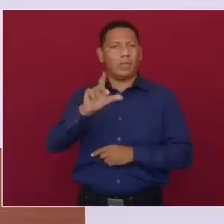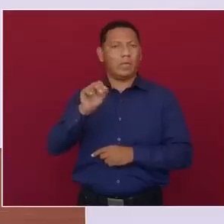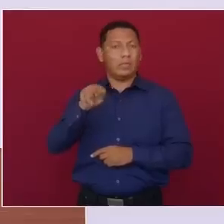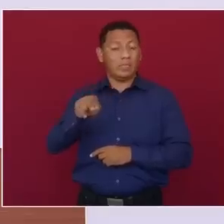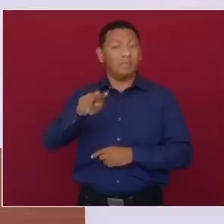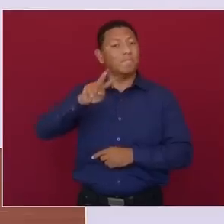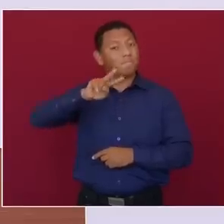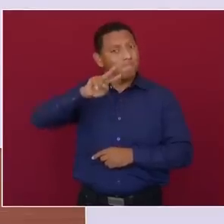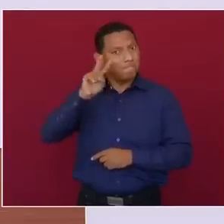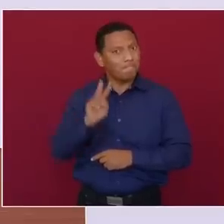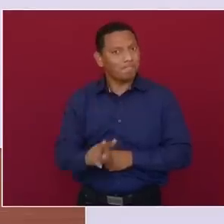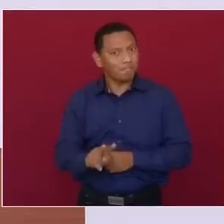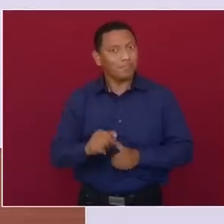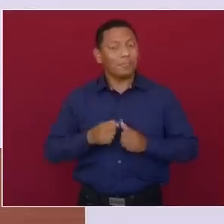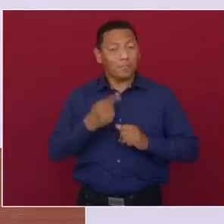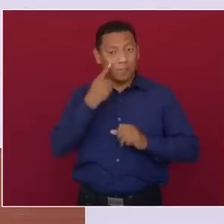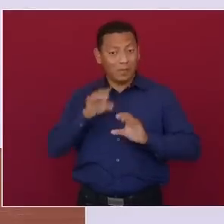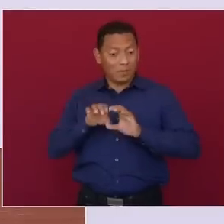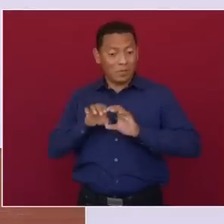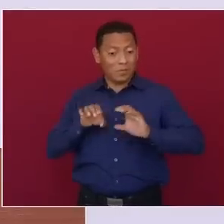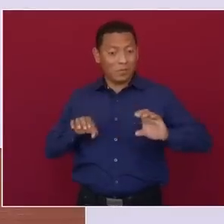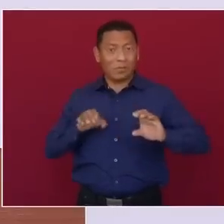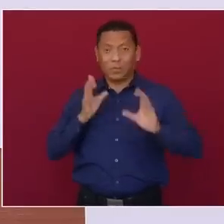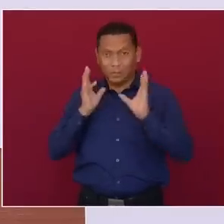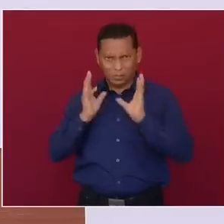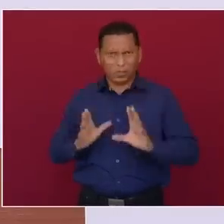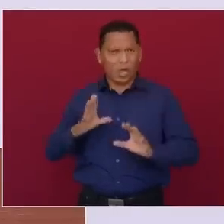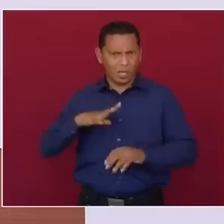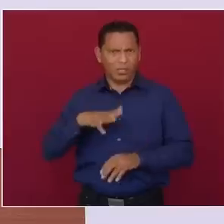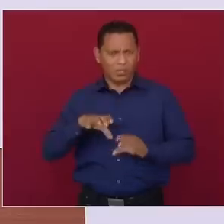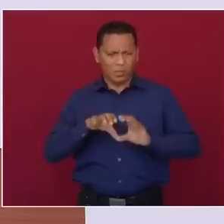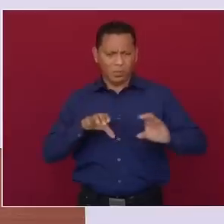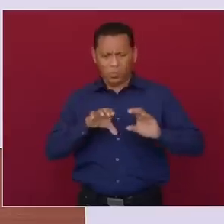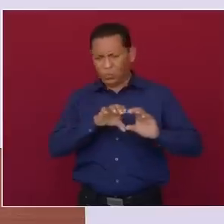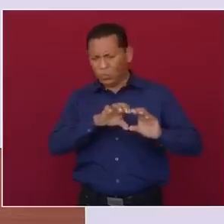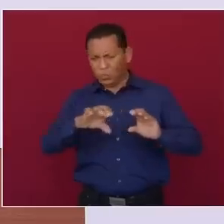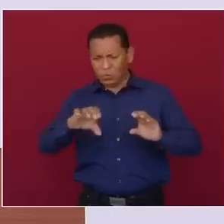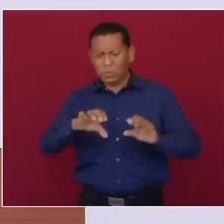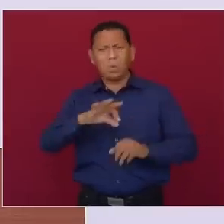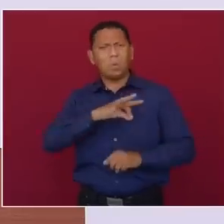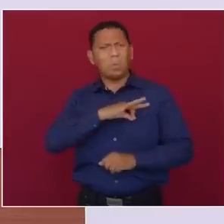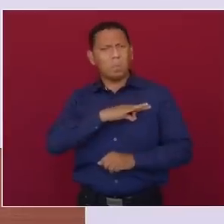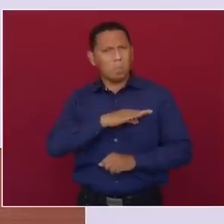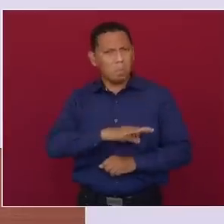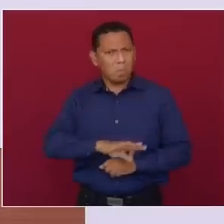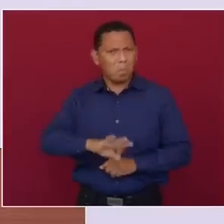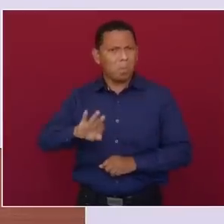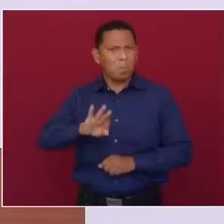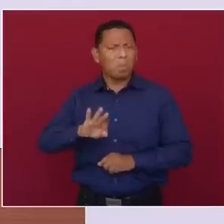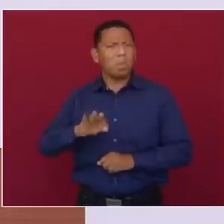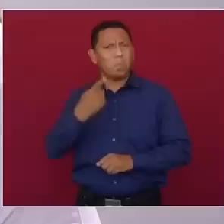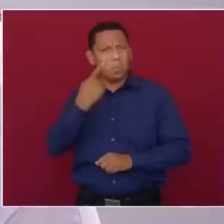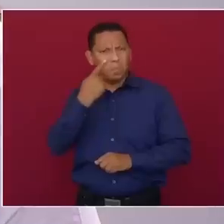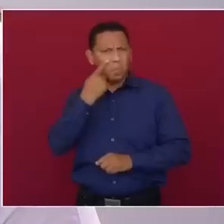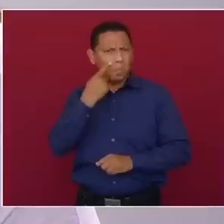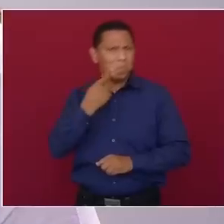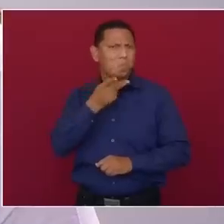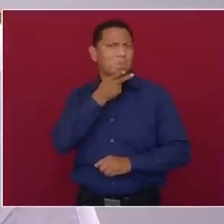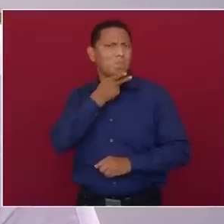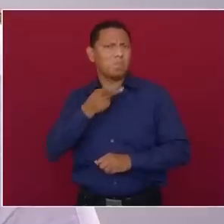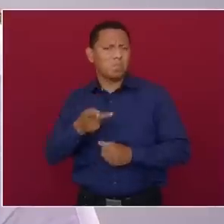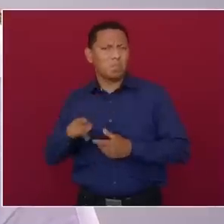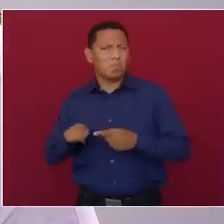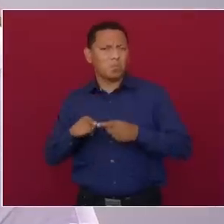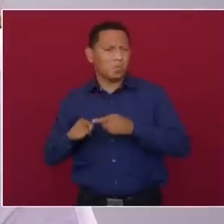a través de los ductos que ya están construidos podemos mover los diferentes petrolíferos hacia